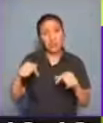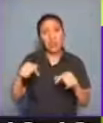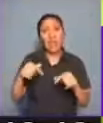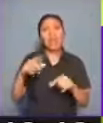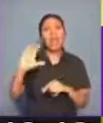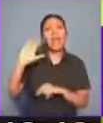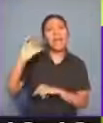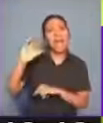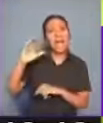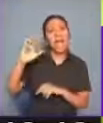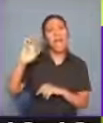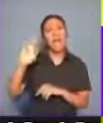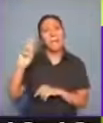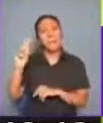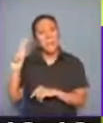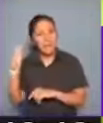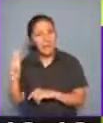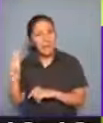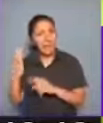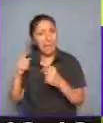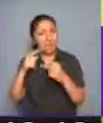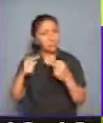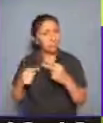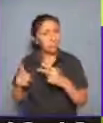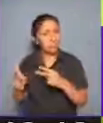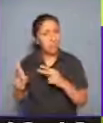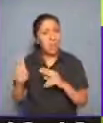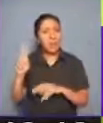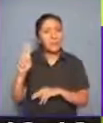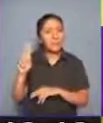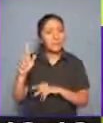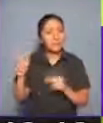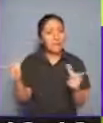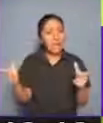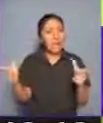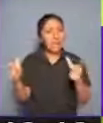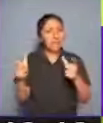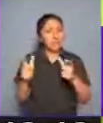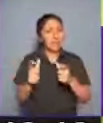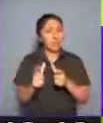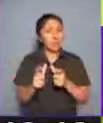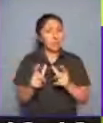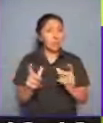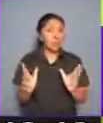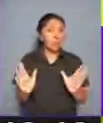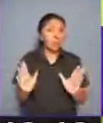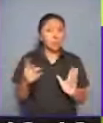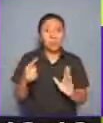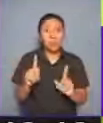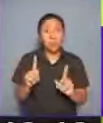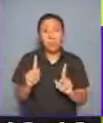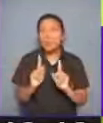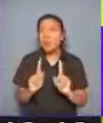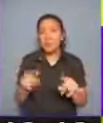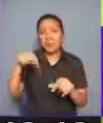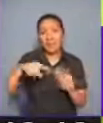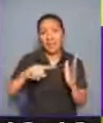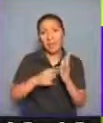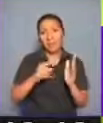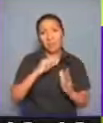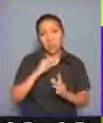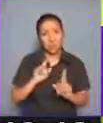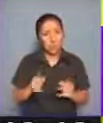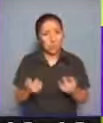Carmen palpal palpal es un poco reducido pero tampoco es tan reducido como acá en la capital jenia